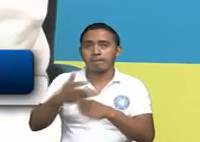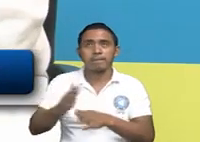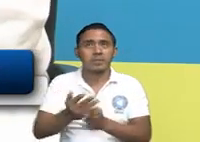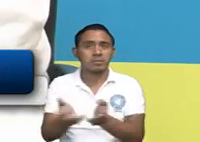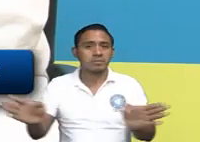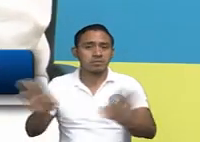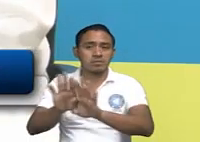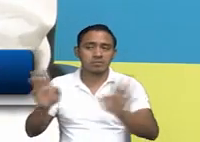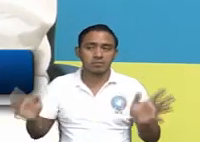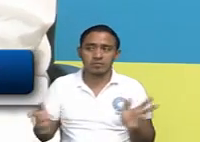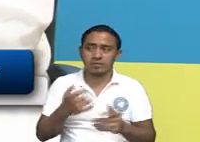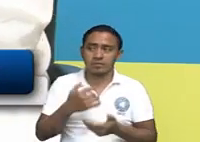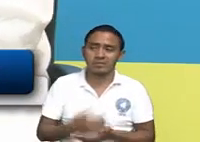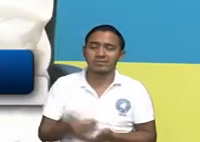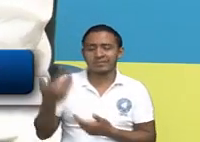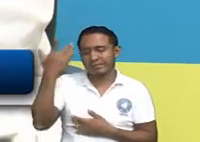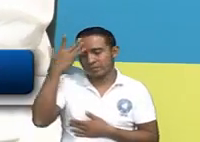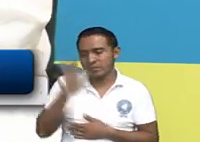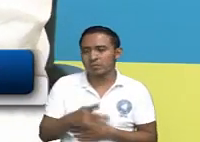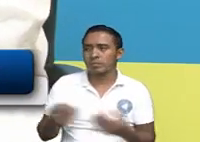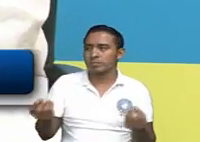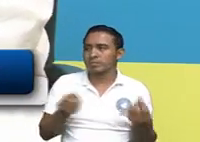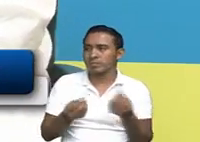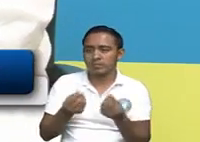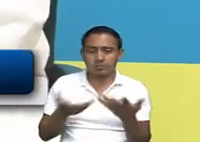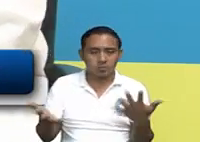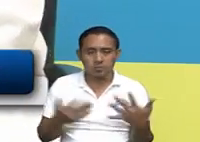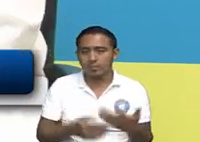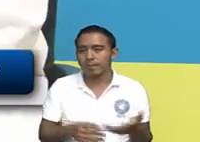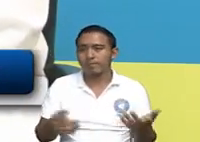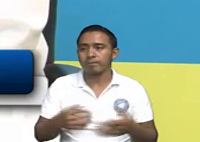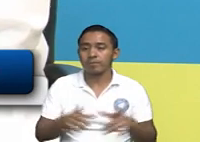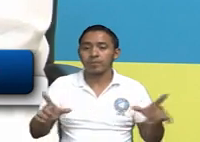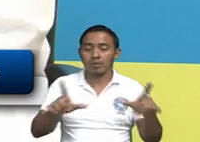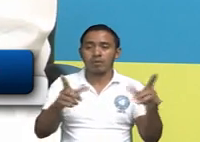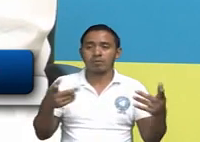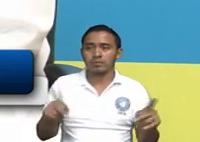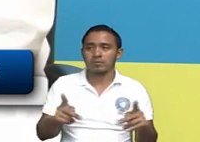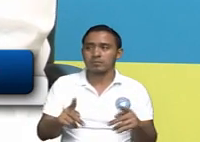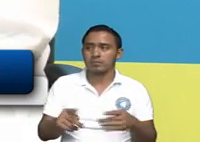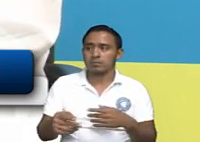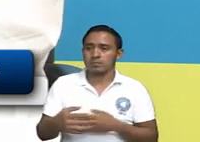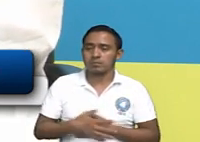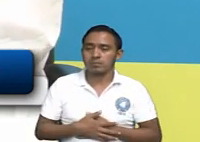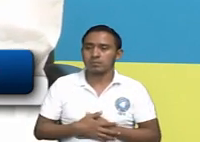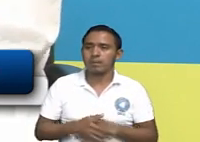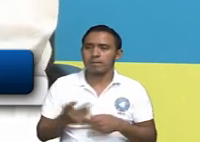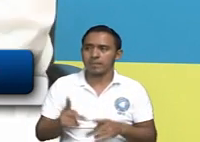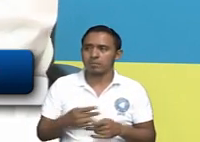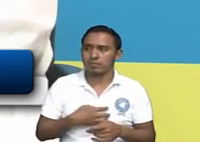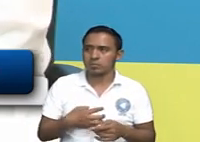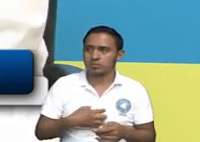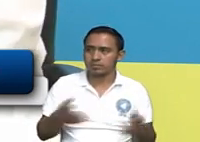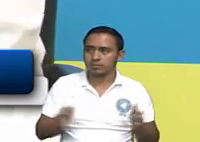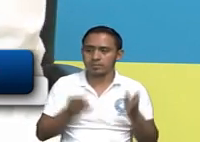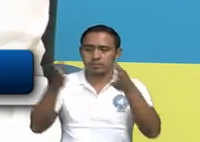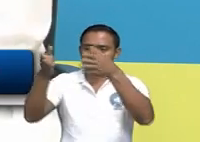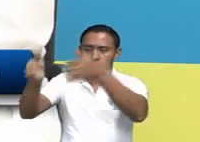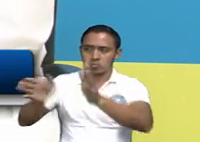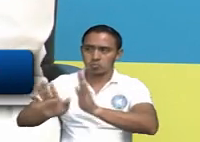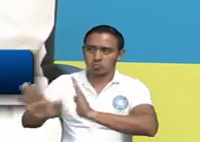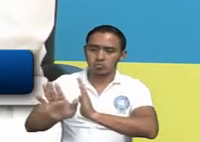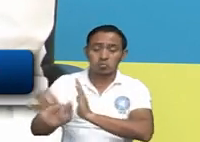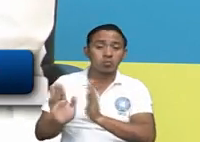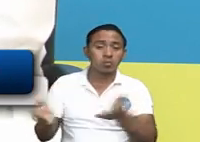veces por cuestiones económicas y de espacio, sí. Pero si no tengo espacio y tengo su cunita, póngalo en la